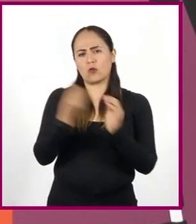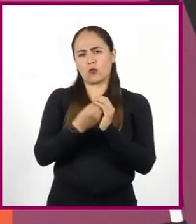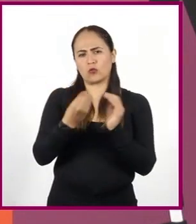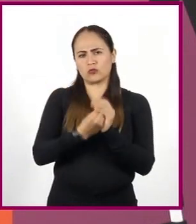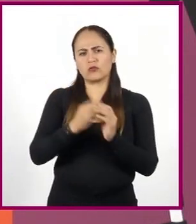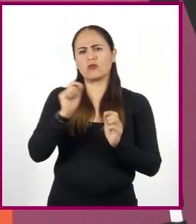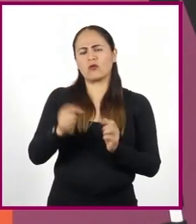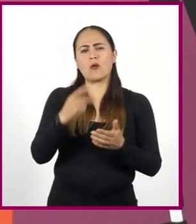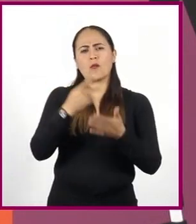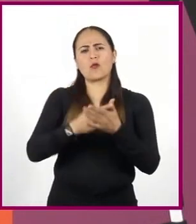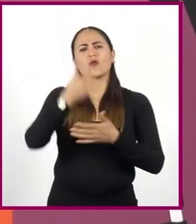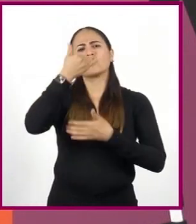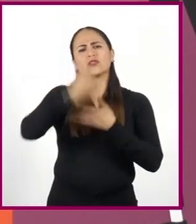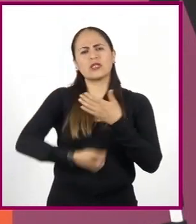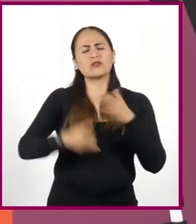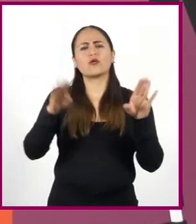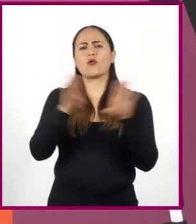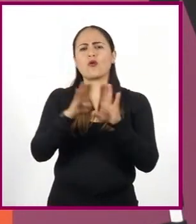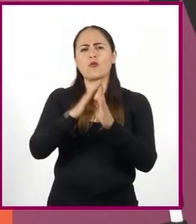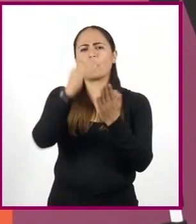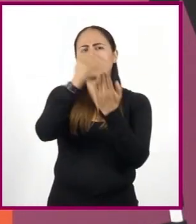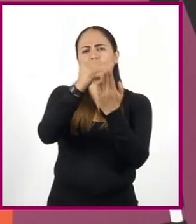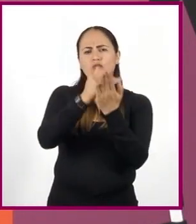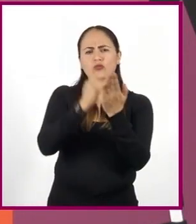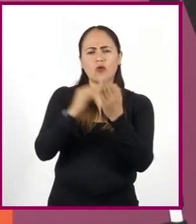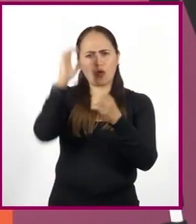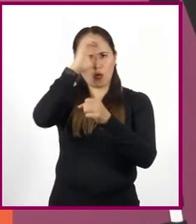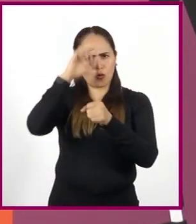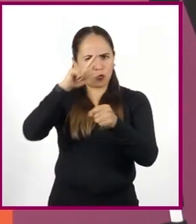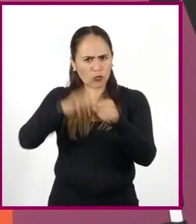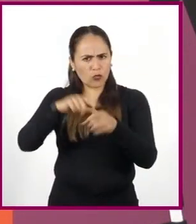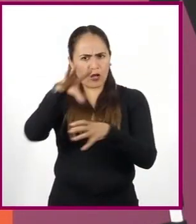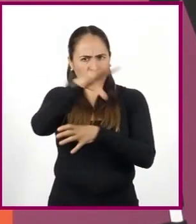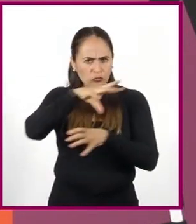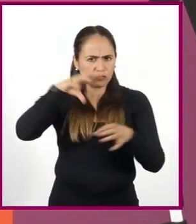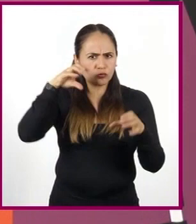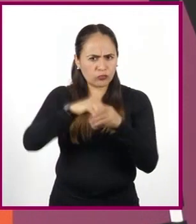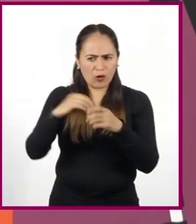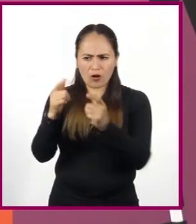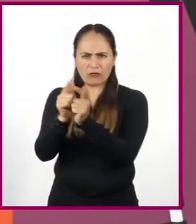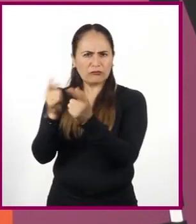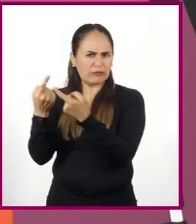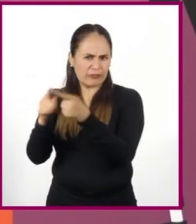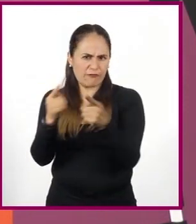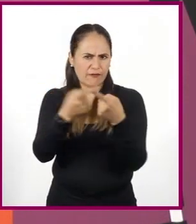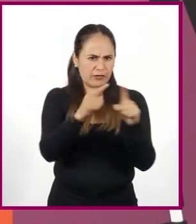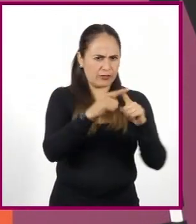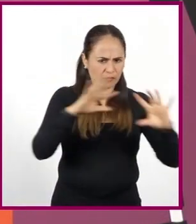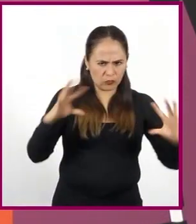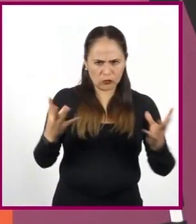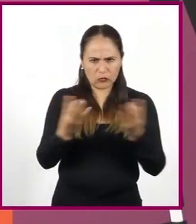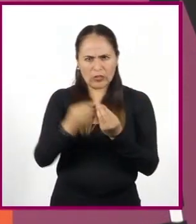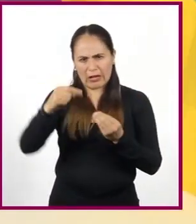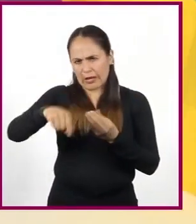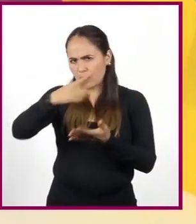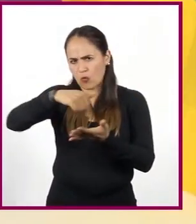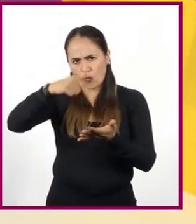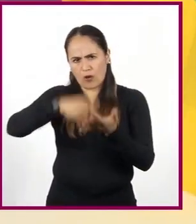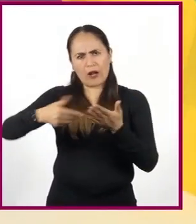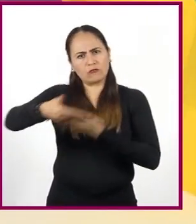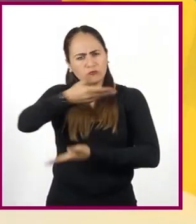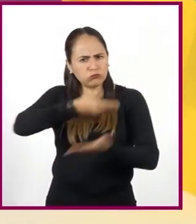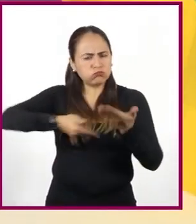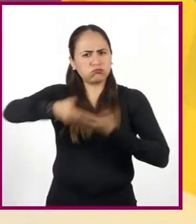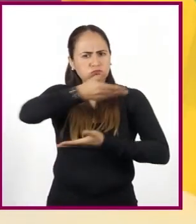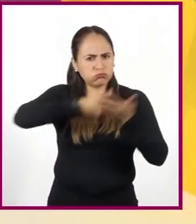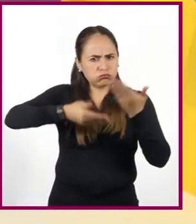elaborar un proyecto que les permita promover la cultura incluyente e intercultural en sus espacios de convivencia. Para